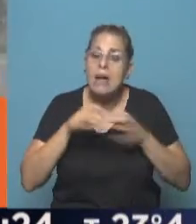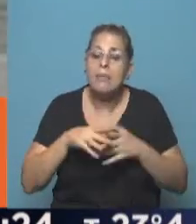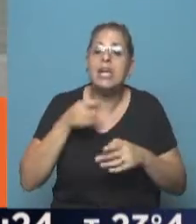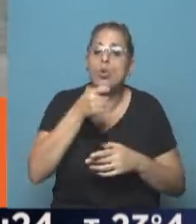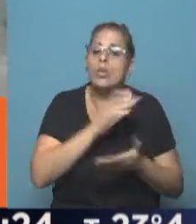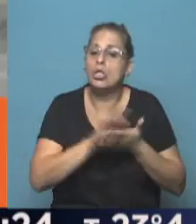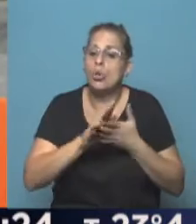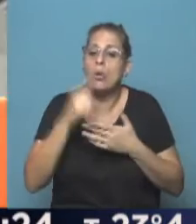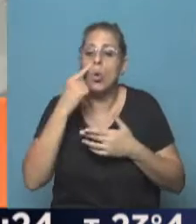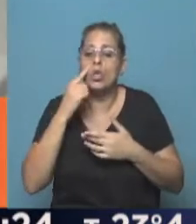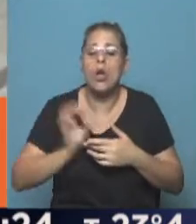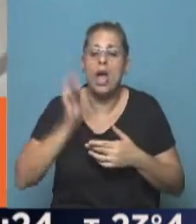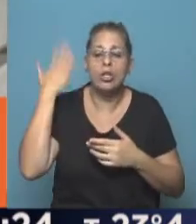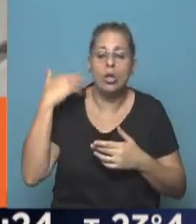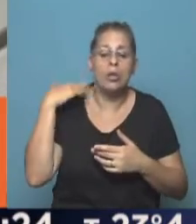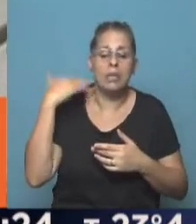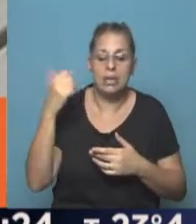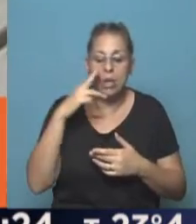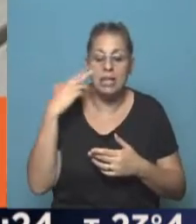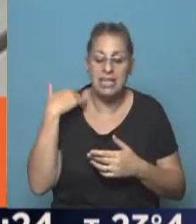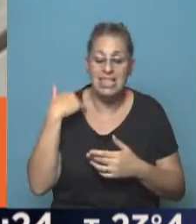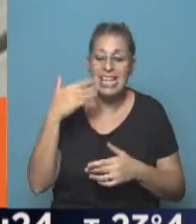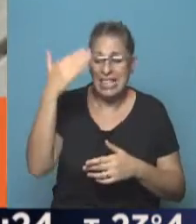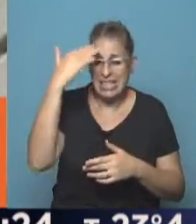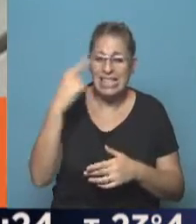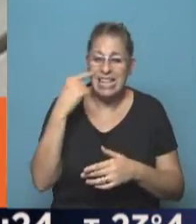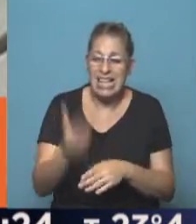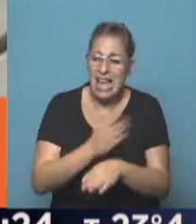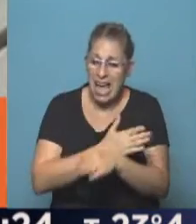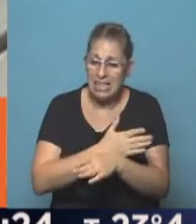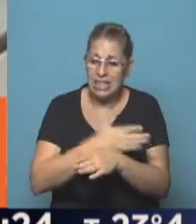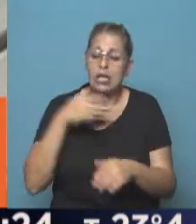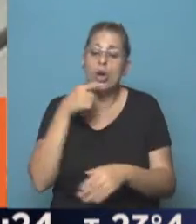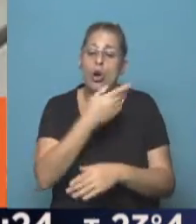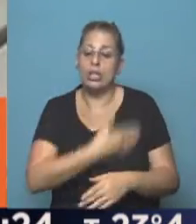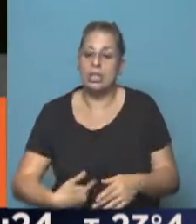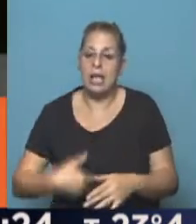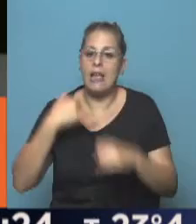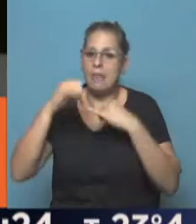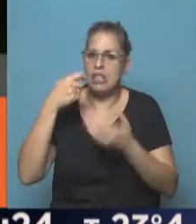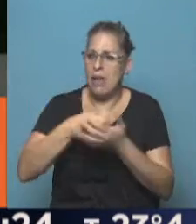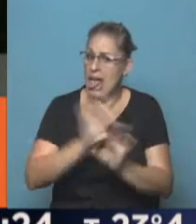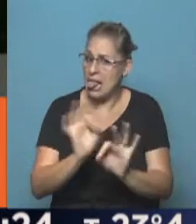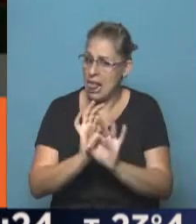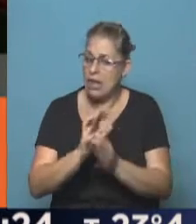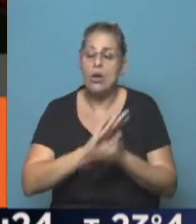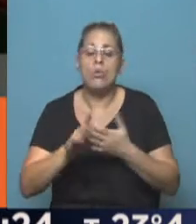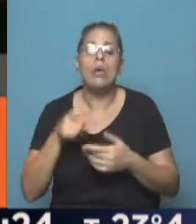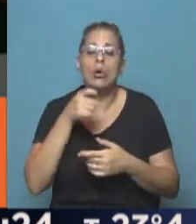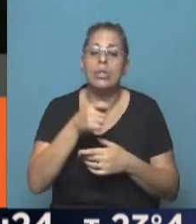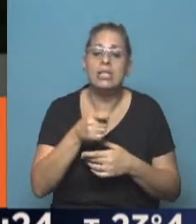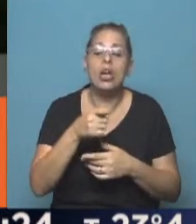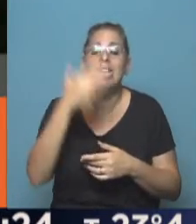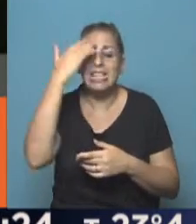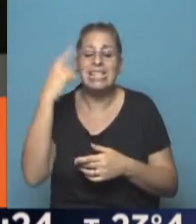junio del 2016, 15 días antes, un nuevo juicio contra el Estado por inversiones supuestamente impagas. Un nuevo juicio 15 días antes